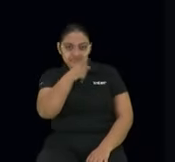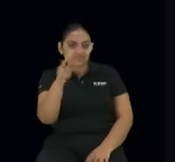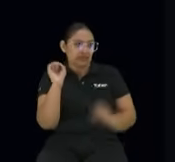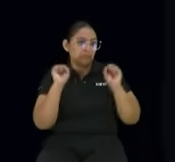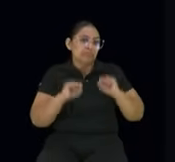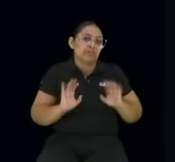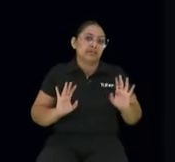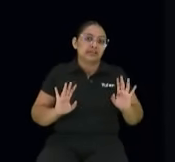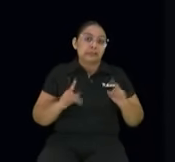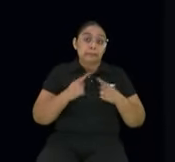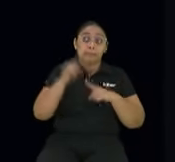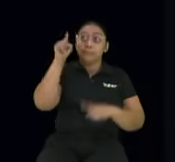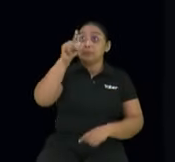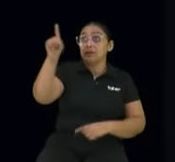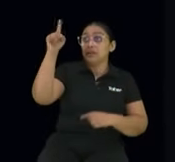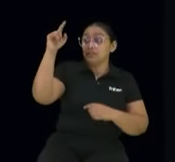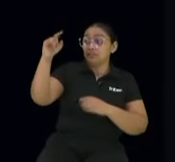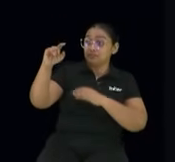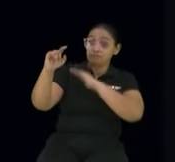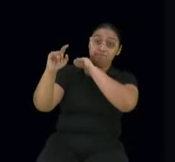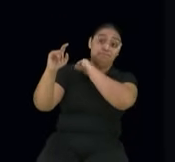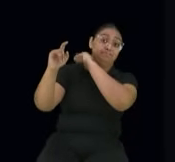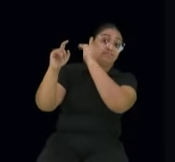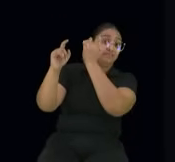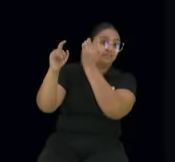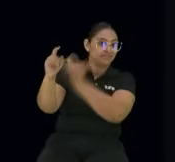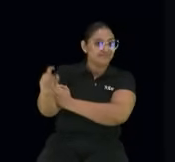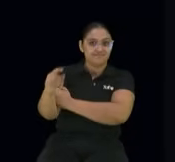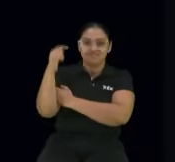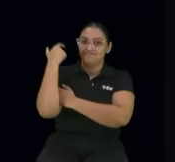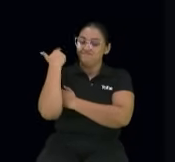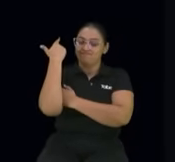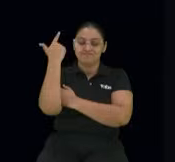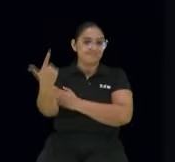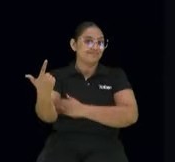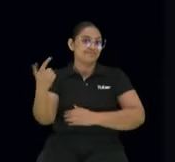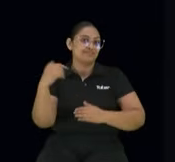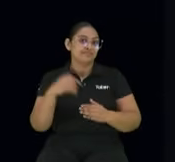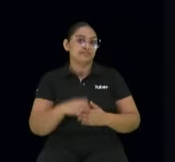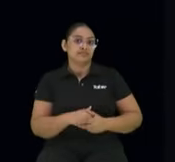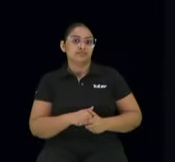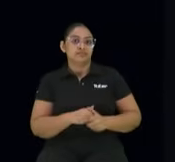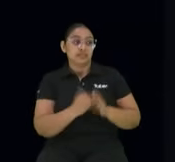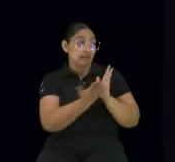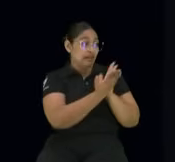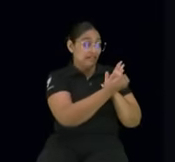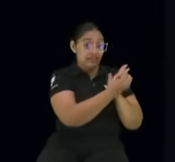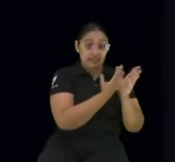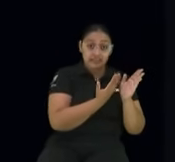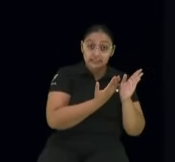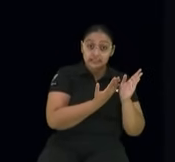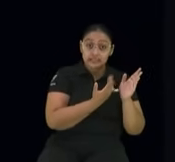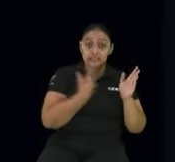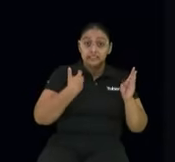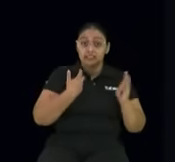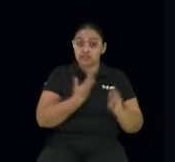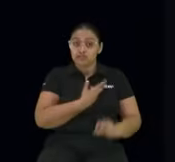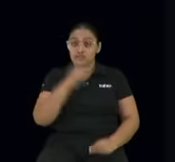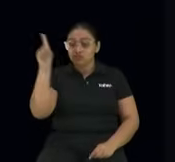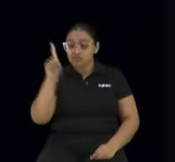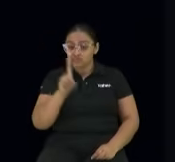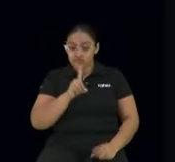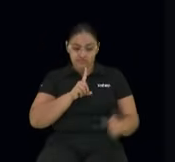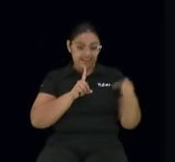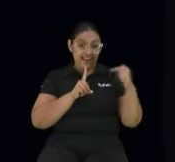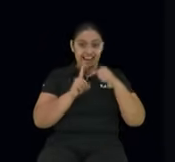poderoso él por eso la palabra en el texto dice mayor es el que está en nosotros que aquel que